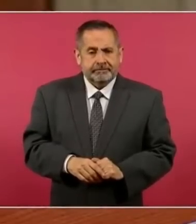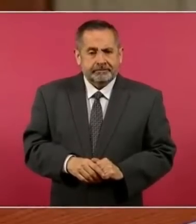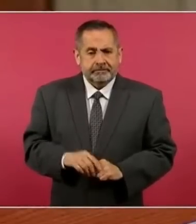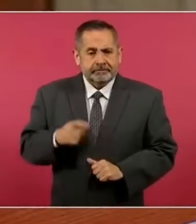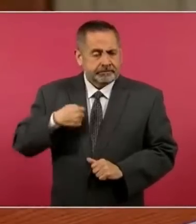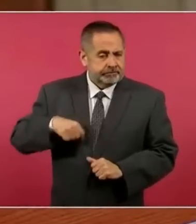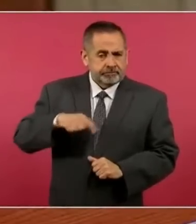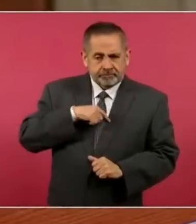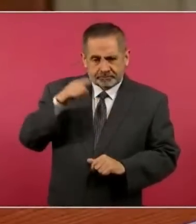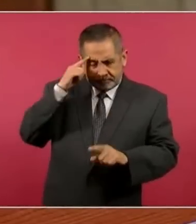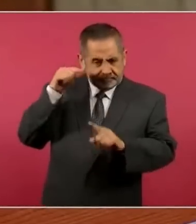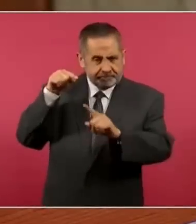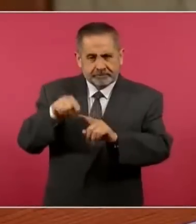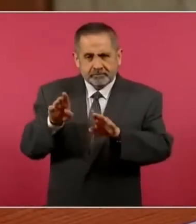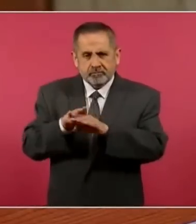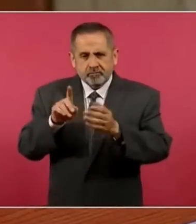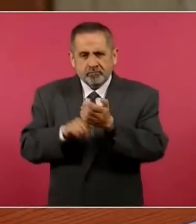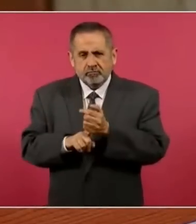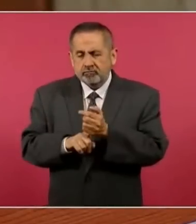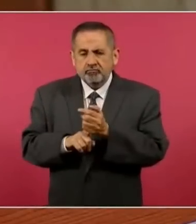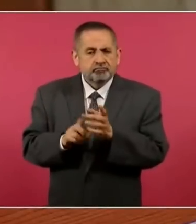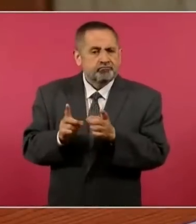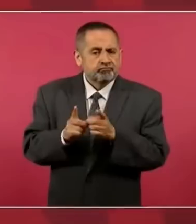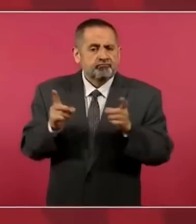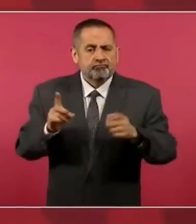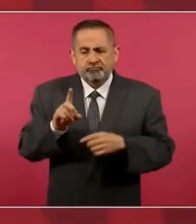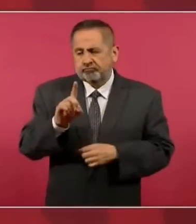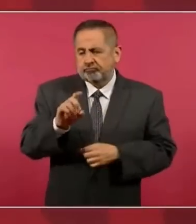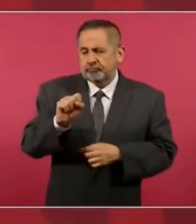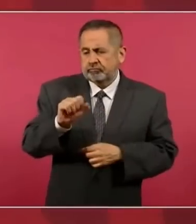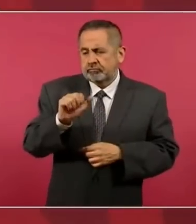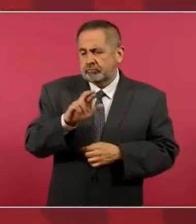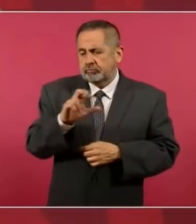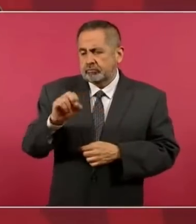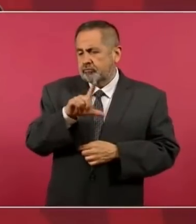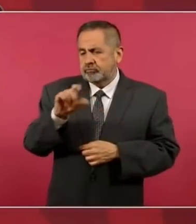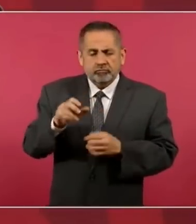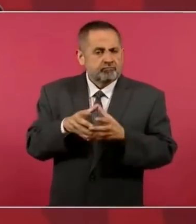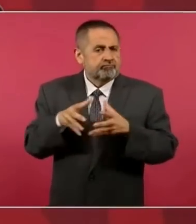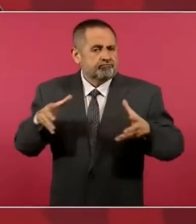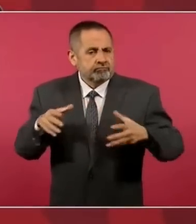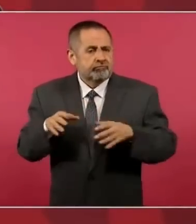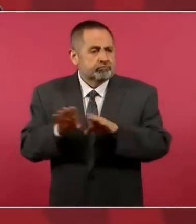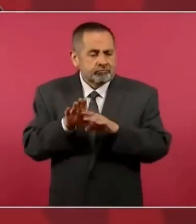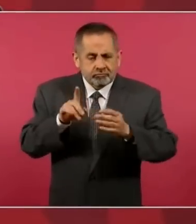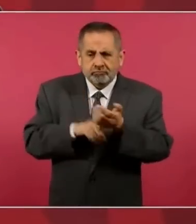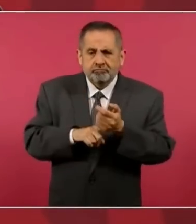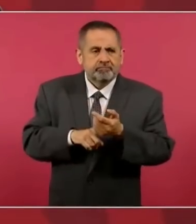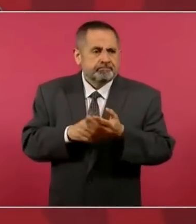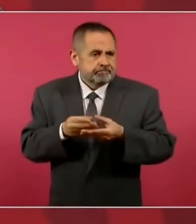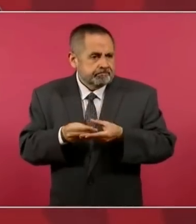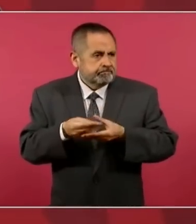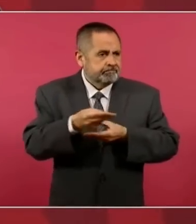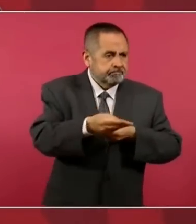poniendo el énfasis en el desarrollo, que tiene que ver con la distribución